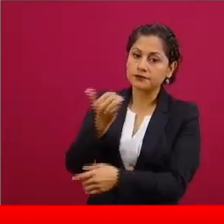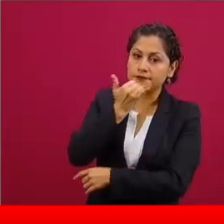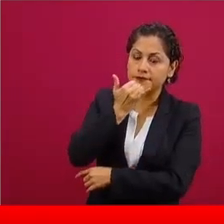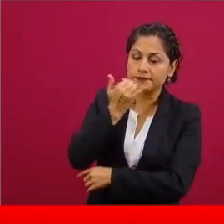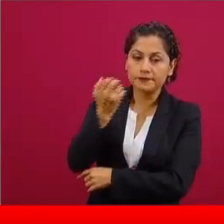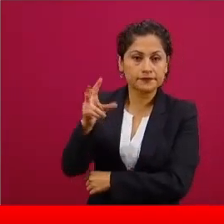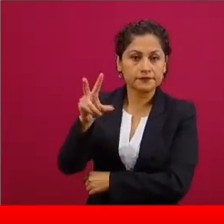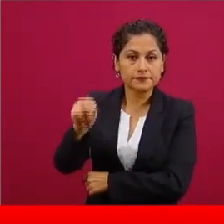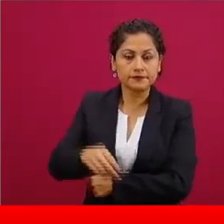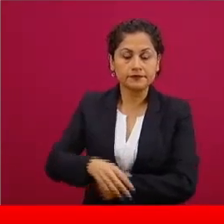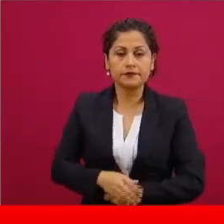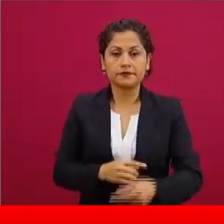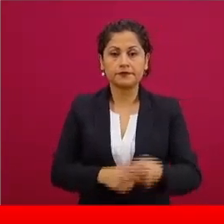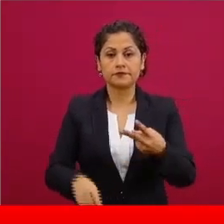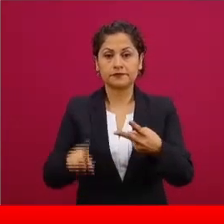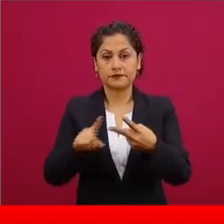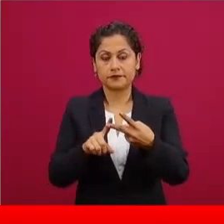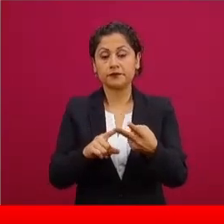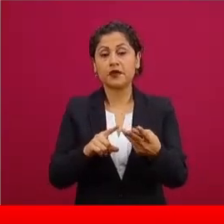se cancelan